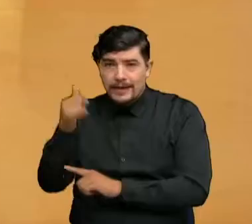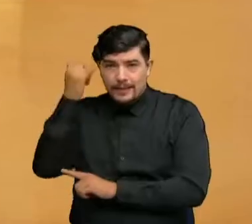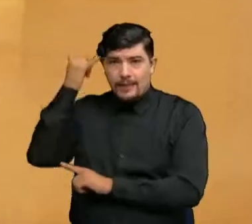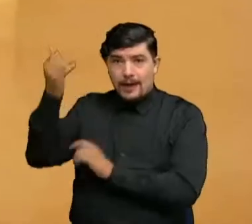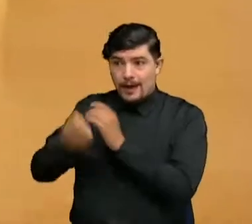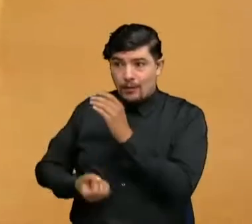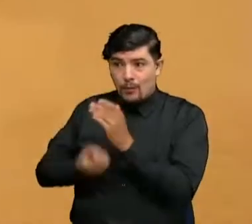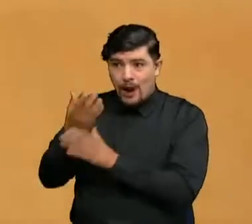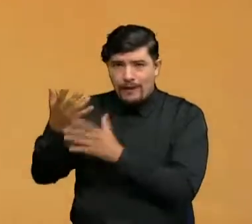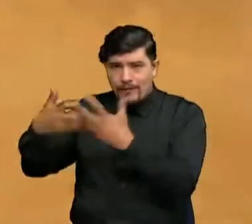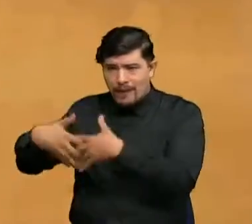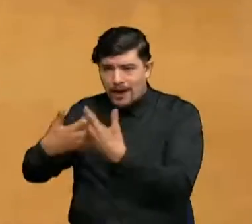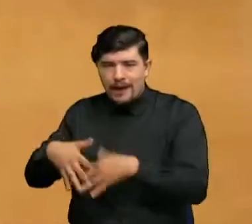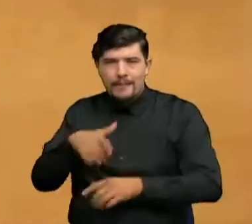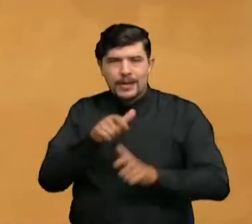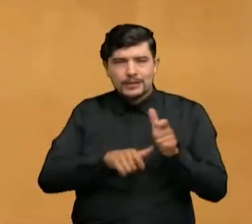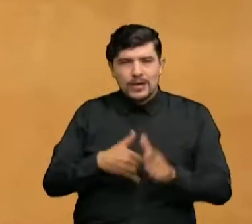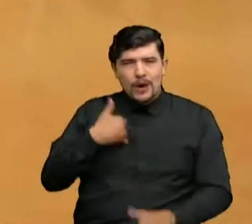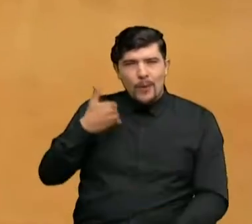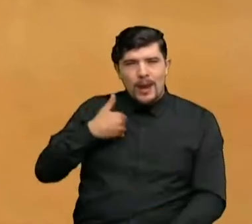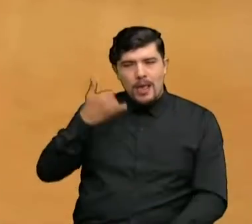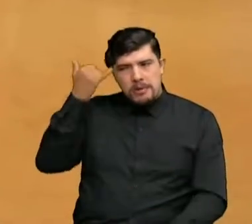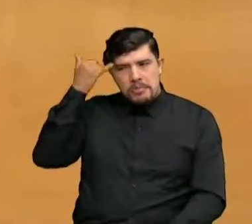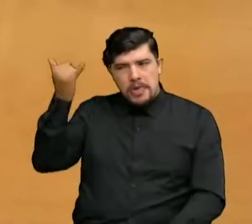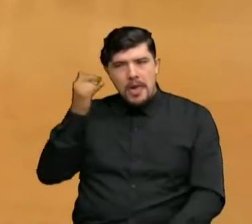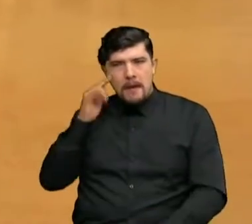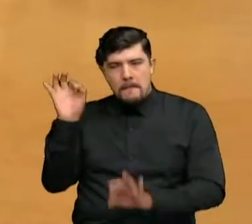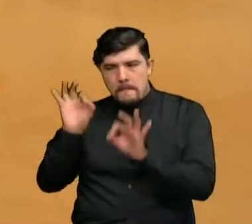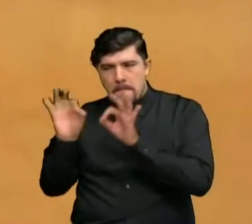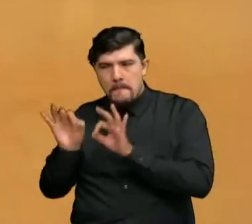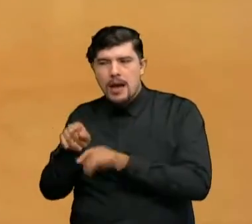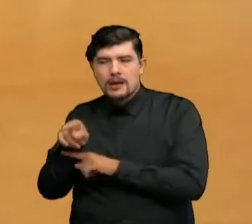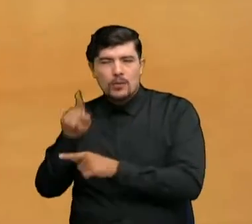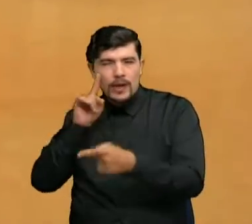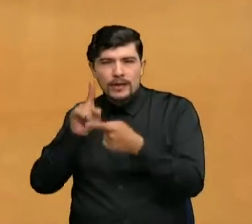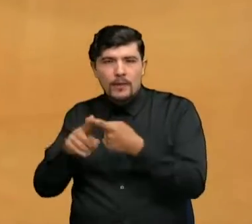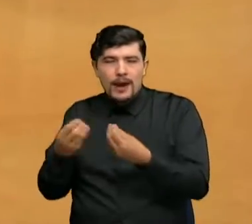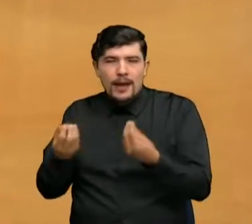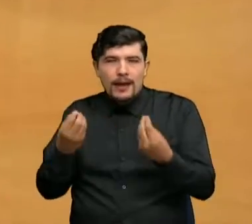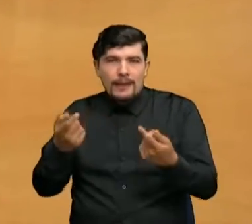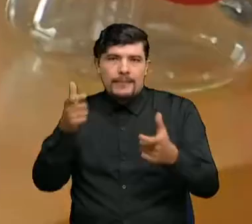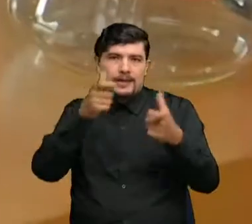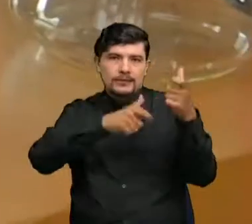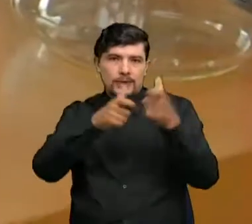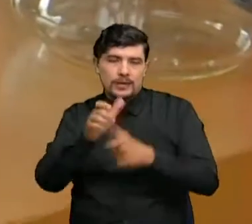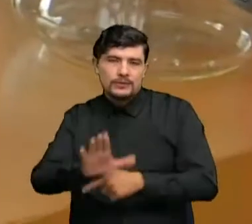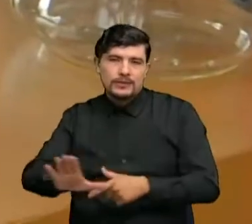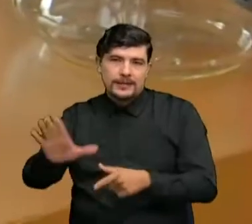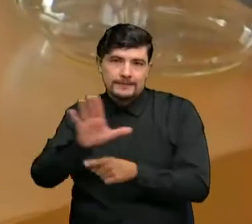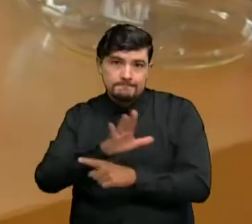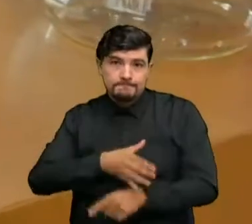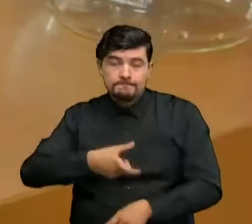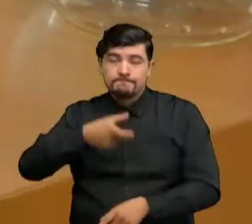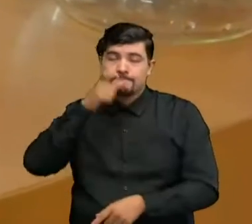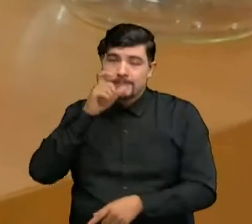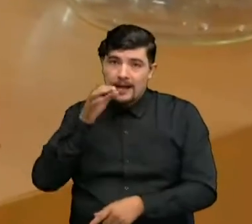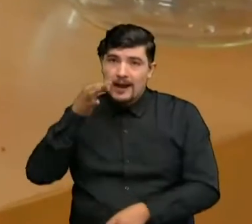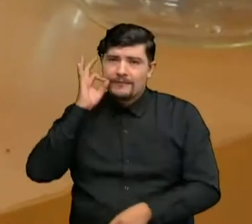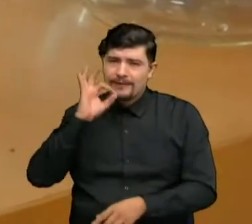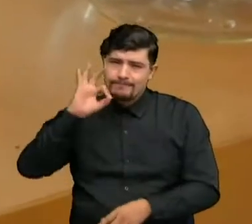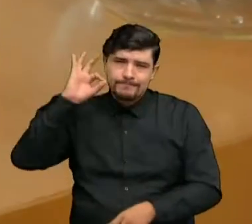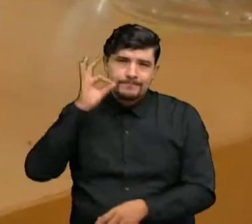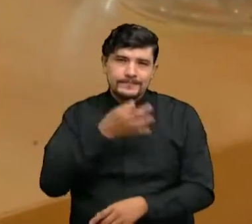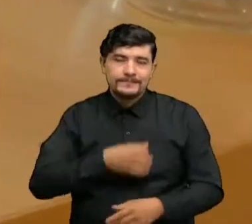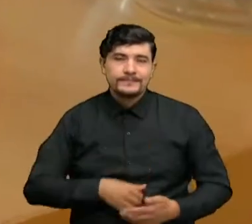por jóvenes que encuentran en sus conocimientos una nueva forma de promover el consumo de esta bebida nacional. Nosotros